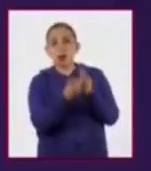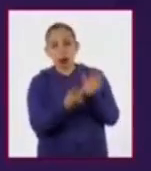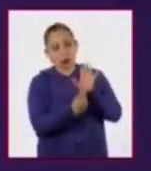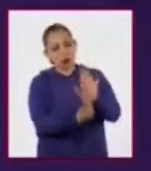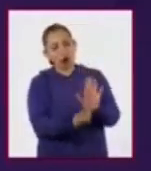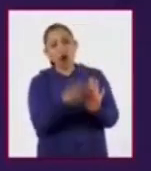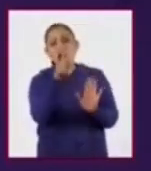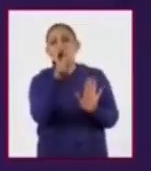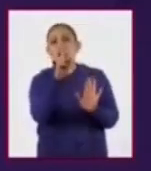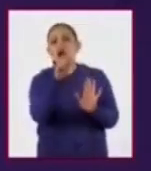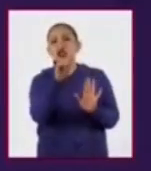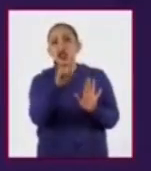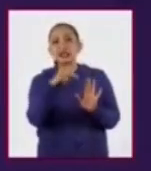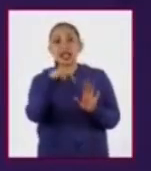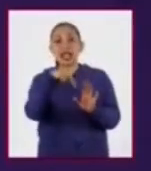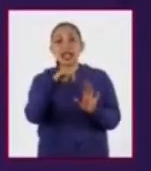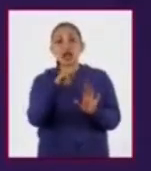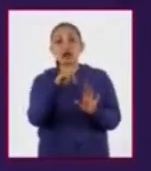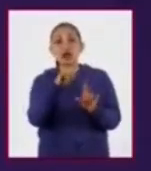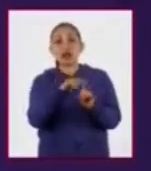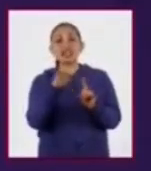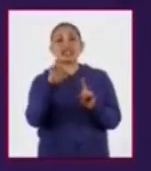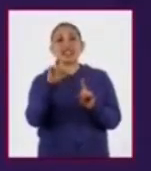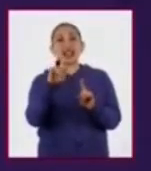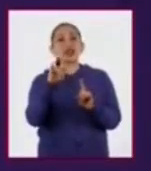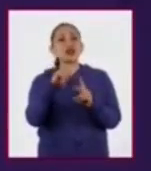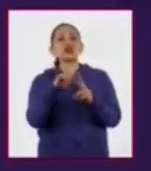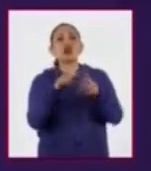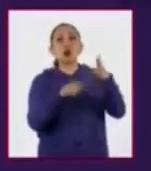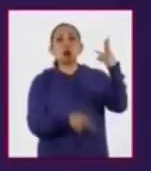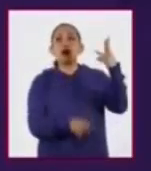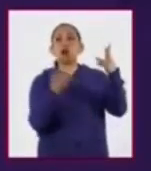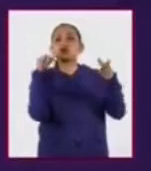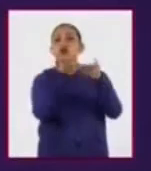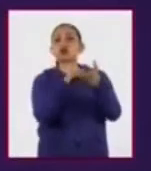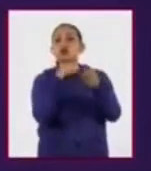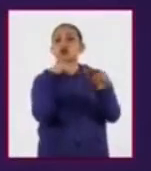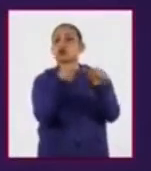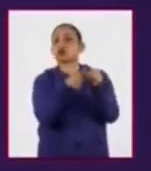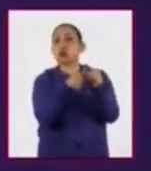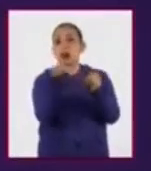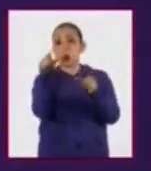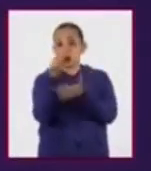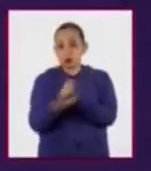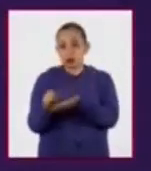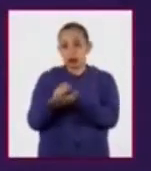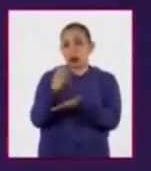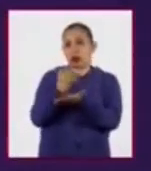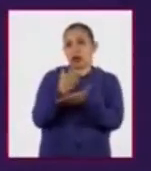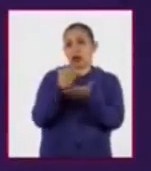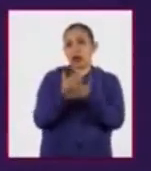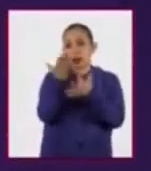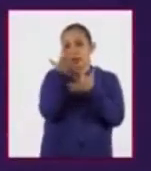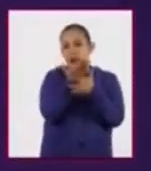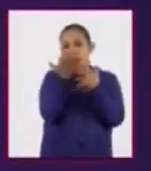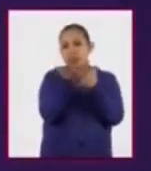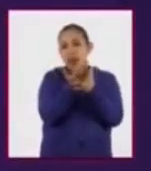los protones, neutrones y electrones? Anoten en su bitácora científica las